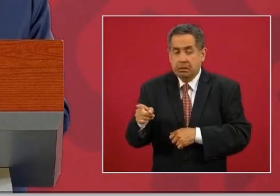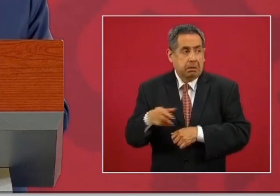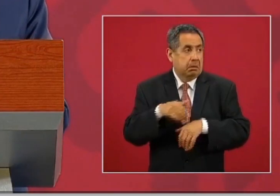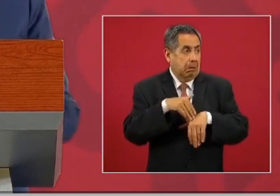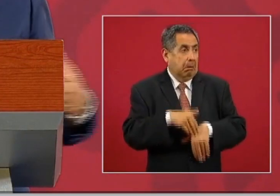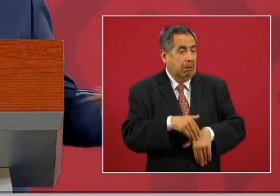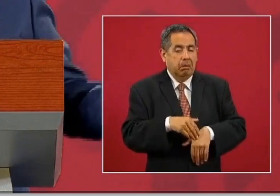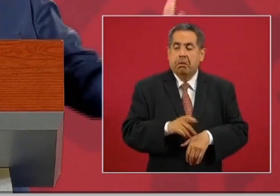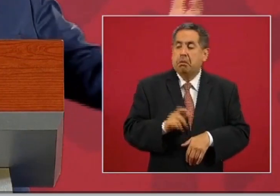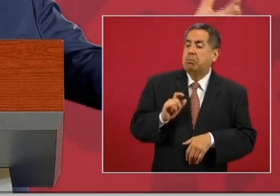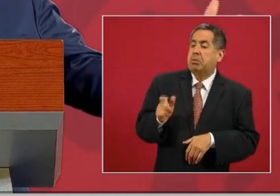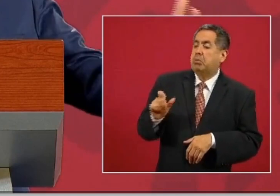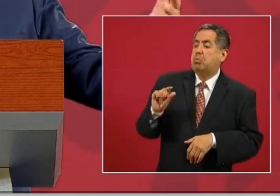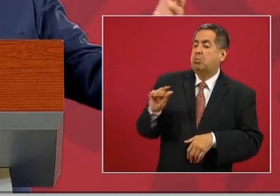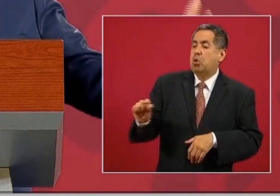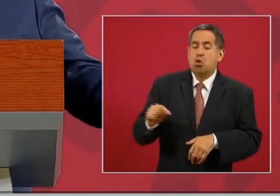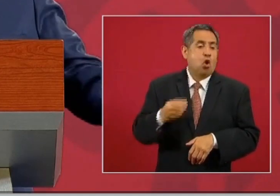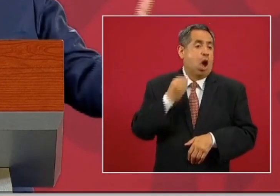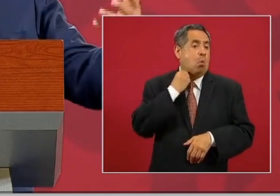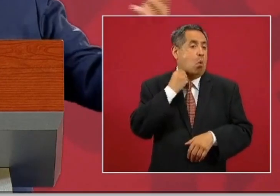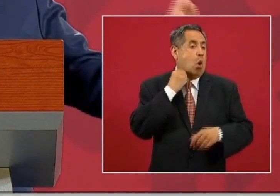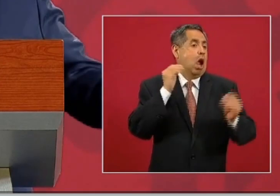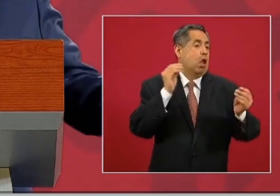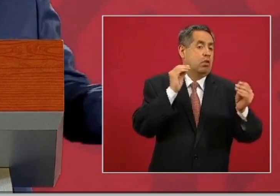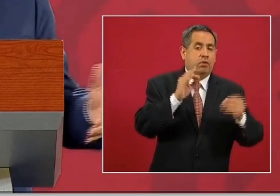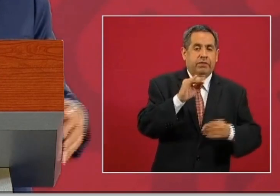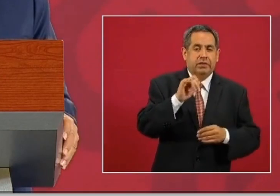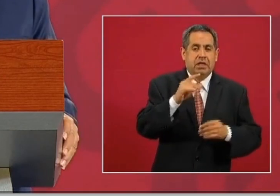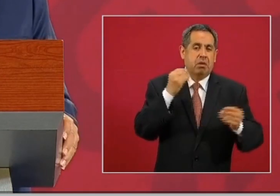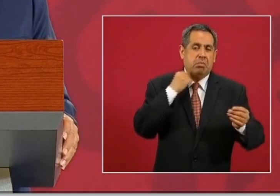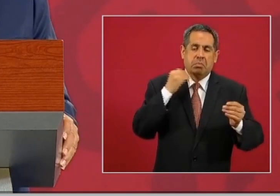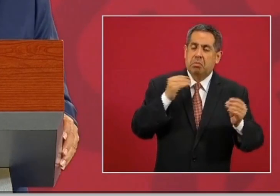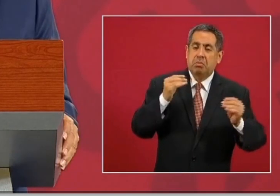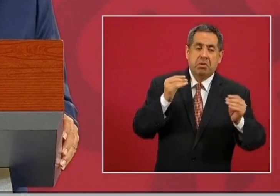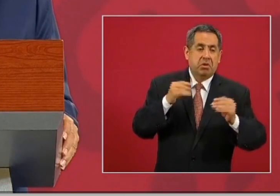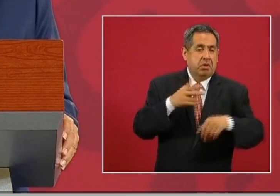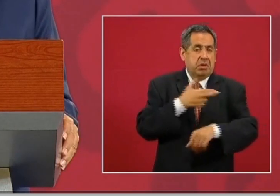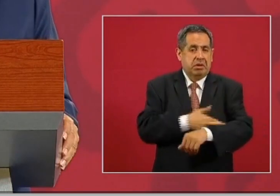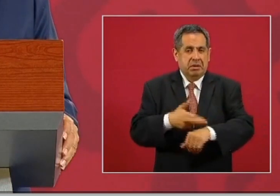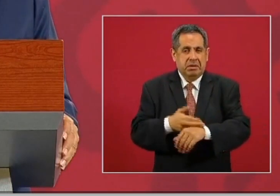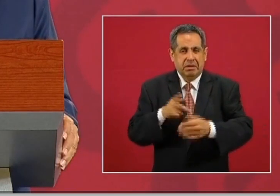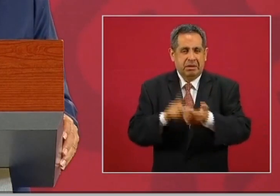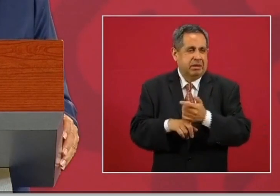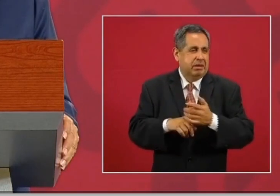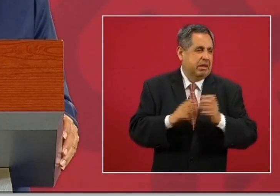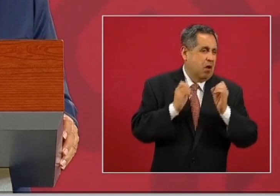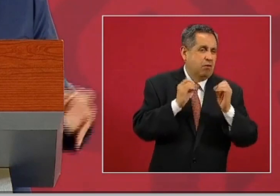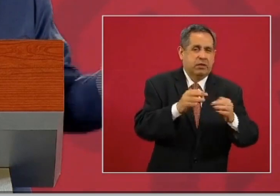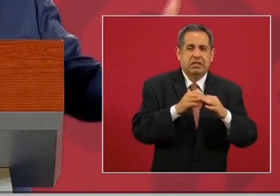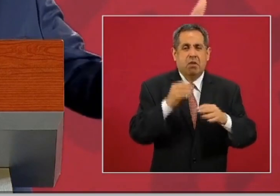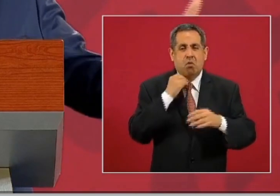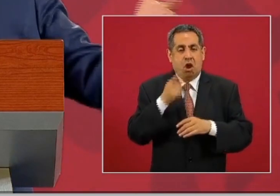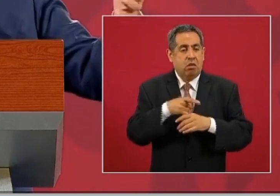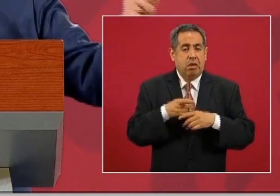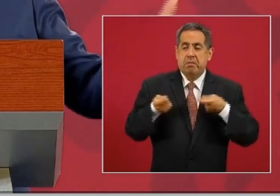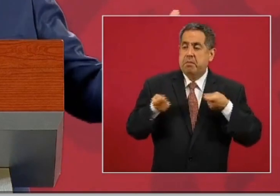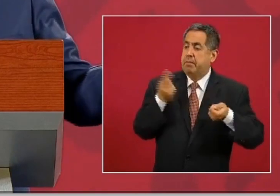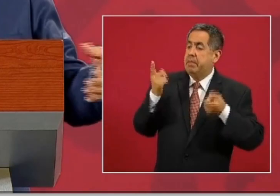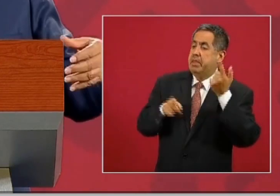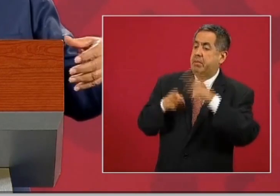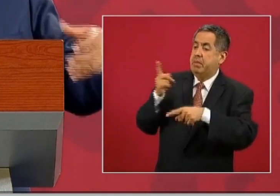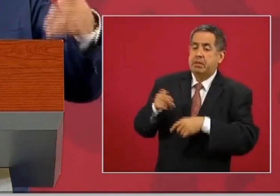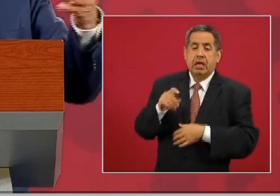a las empresas, a los bancos, a los grandes contribuyentes: no te preocupes, no vas a pagar eso